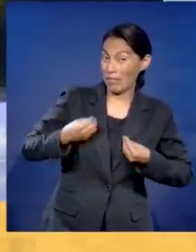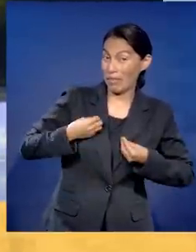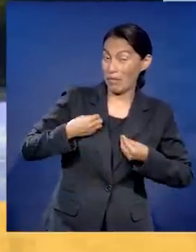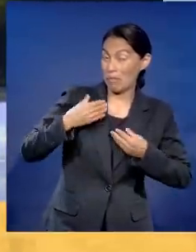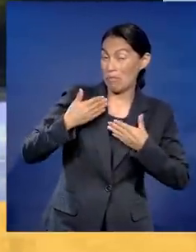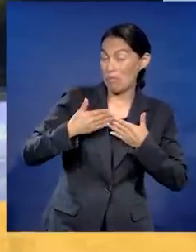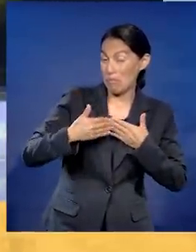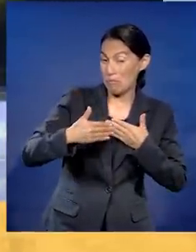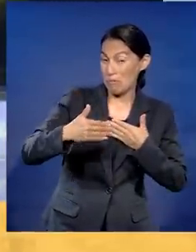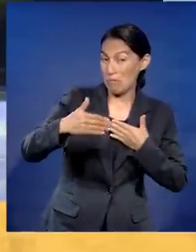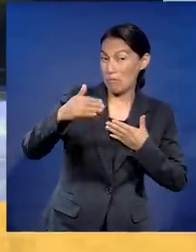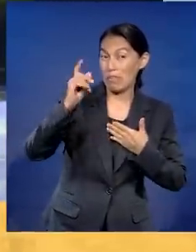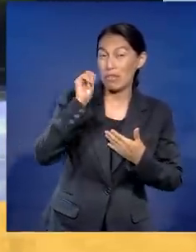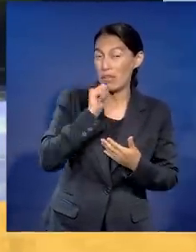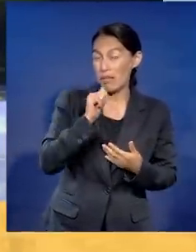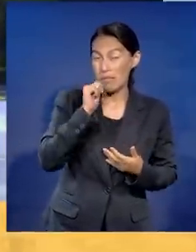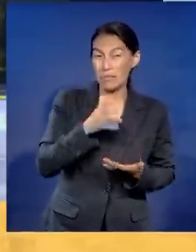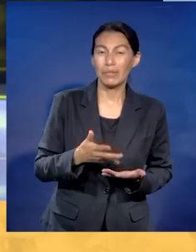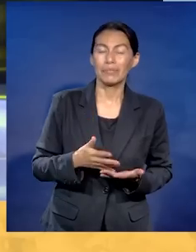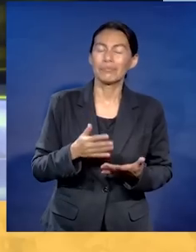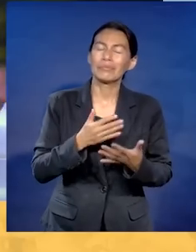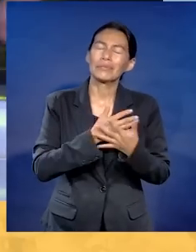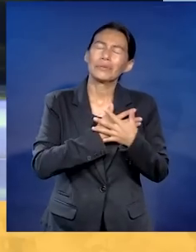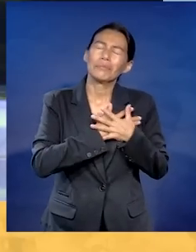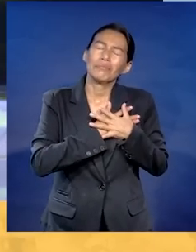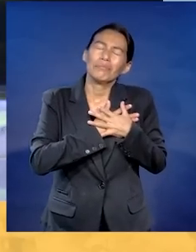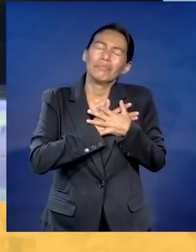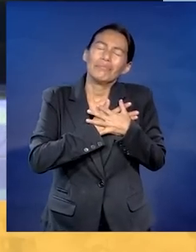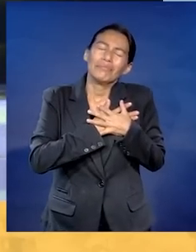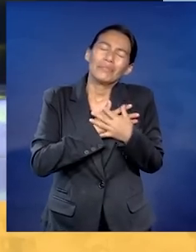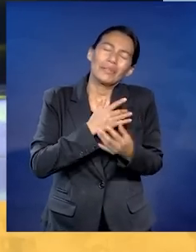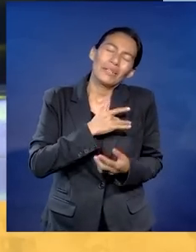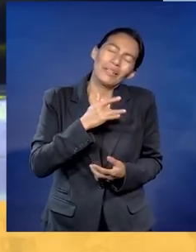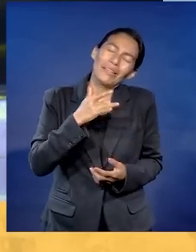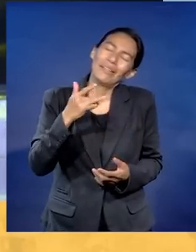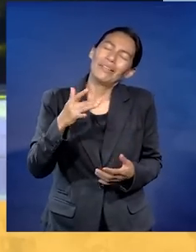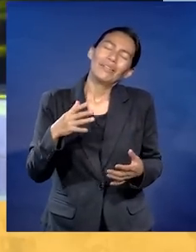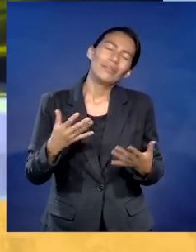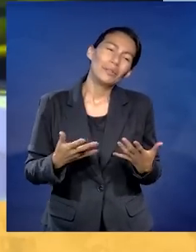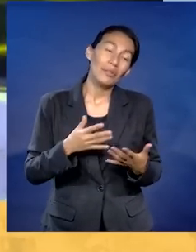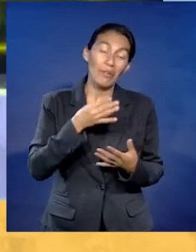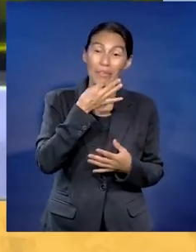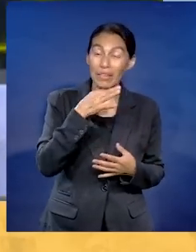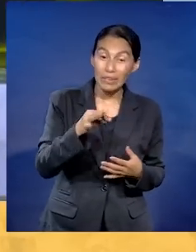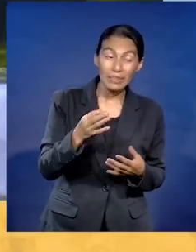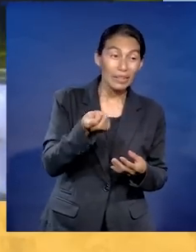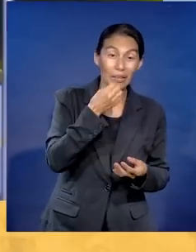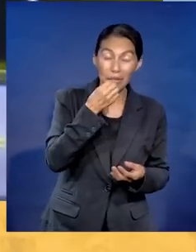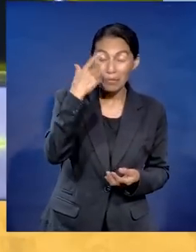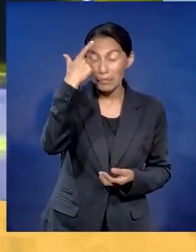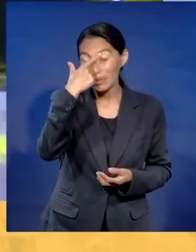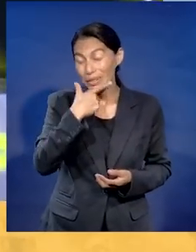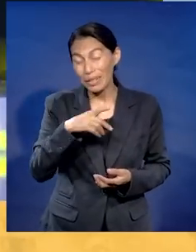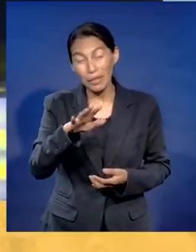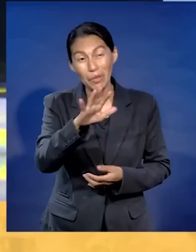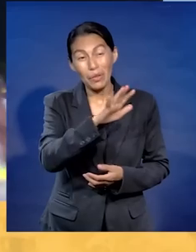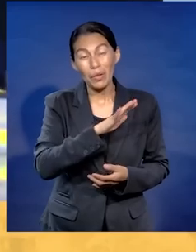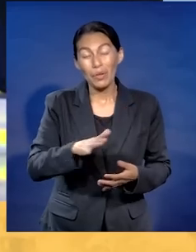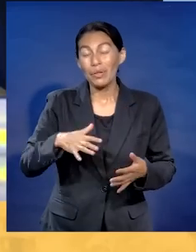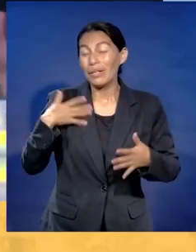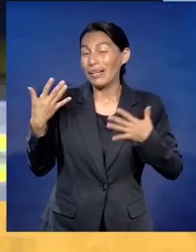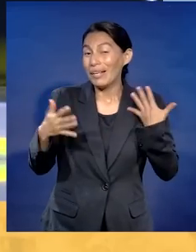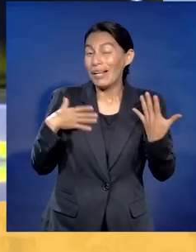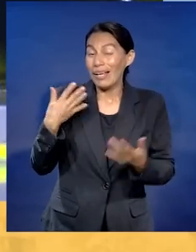ellos van a durar toda la vida. Es que la amo, es que lo amo. Y salen y son felices y hay una fiesta y una comida.